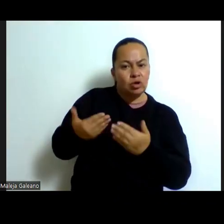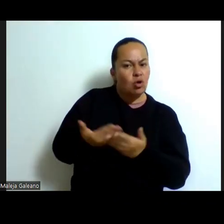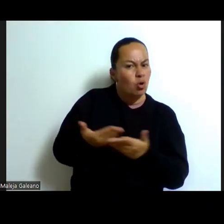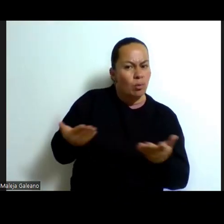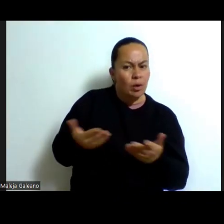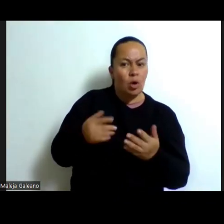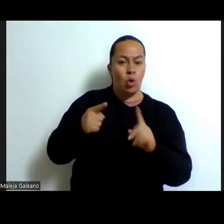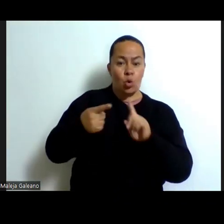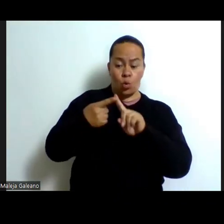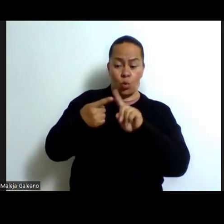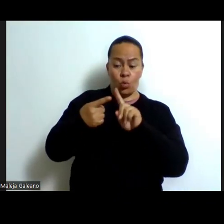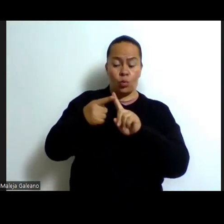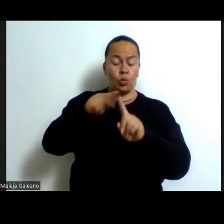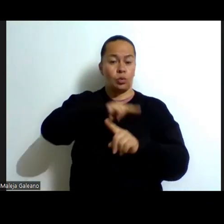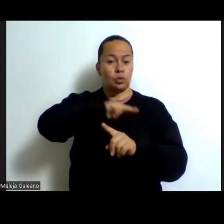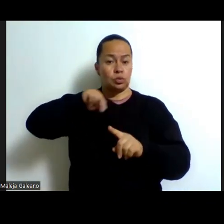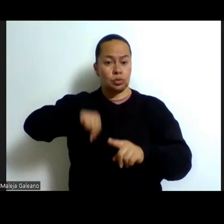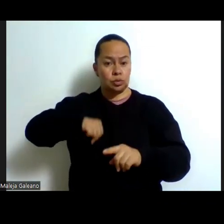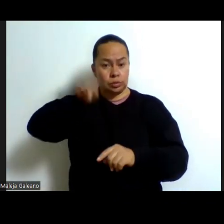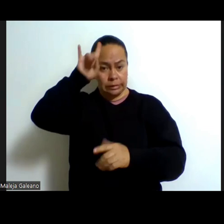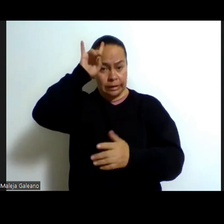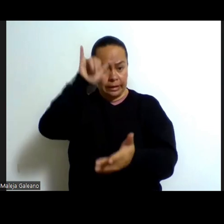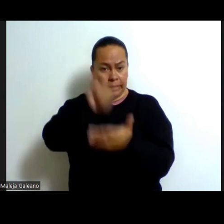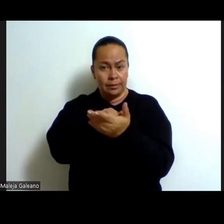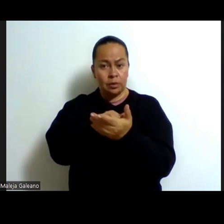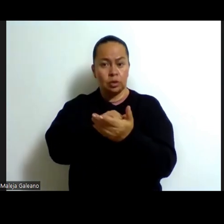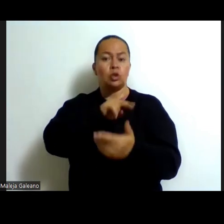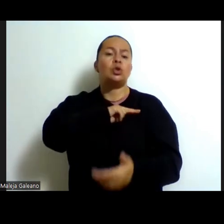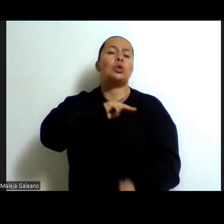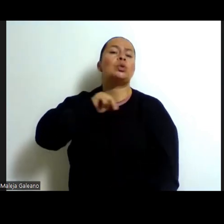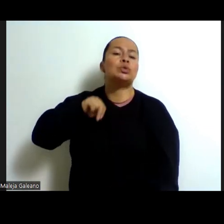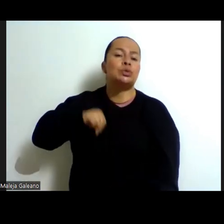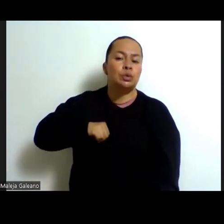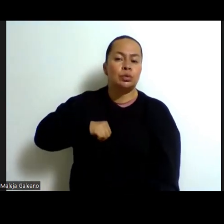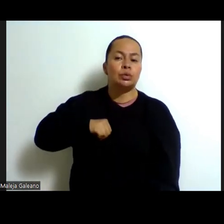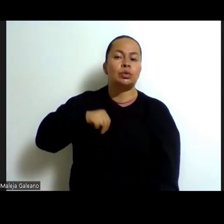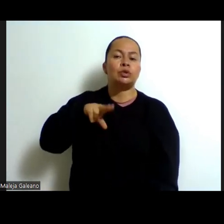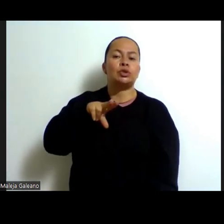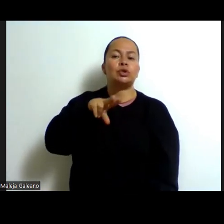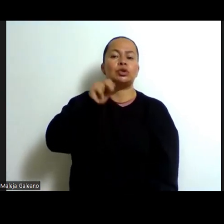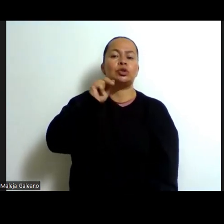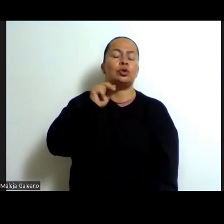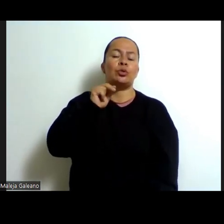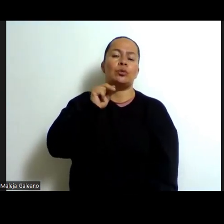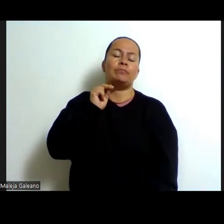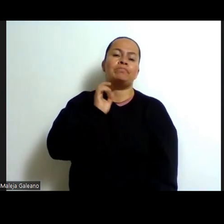nosotros creemos que nosotros no eh este